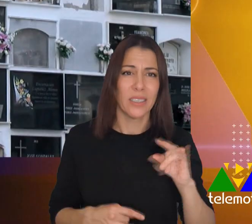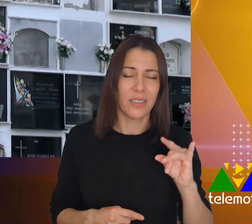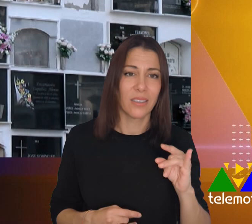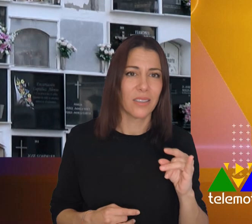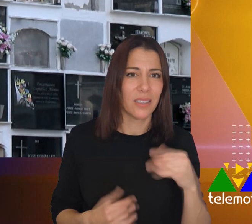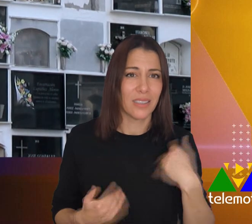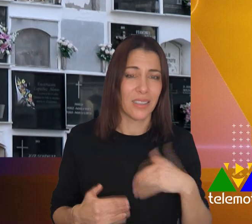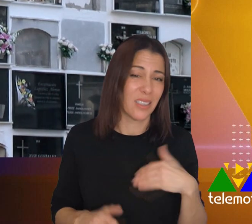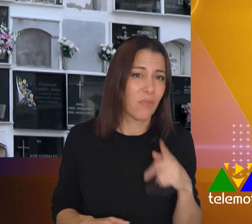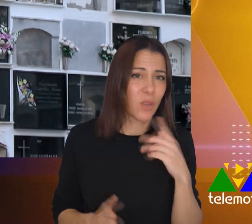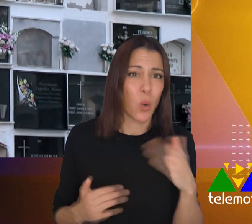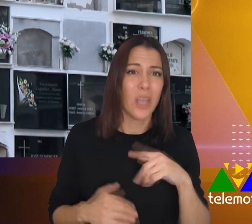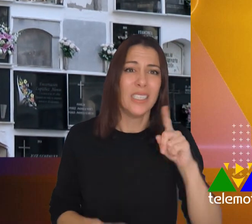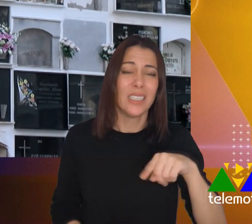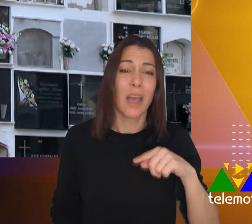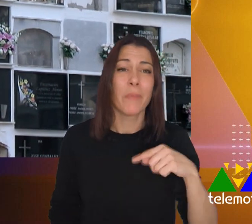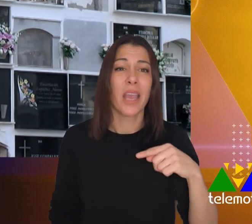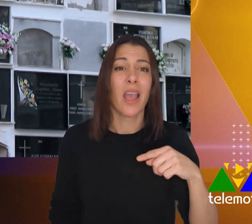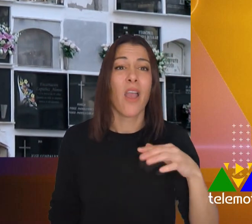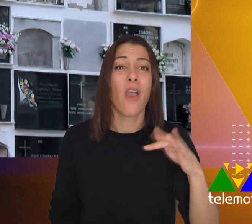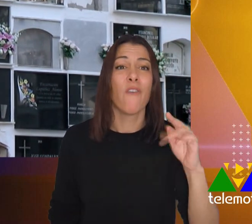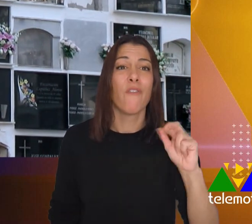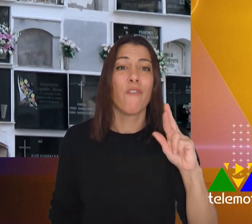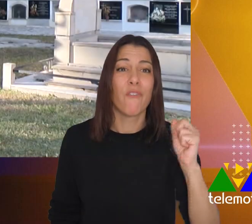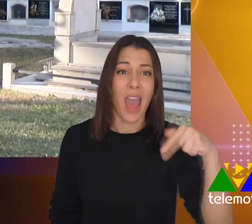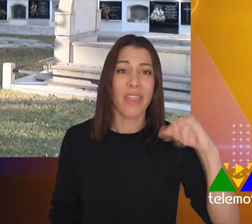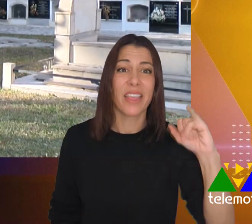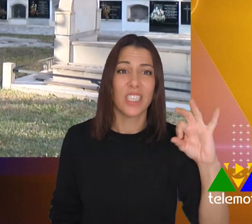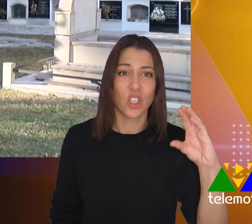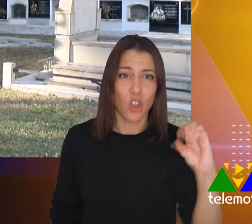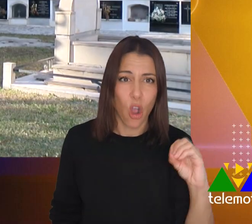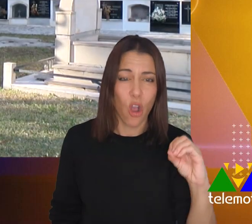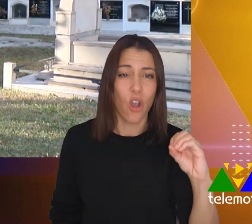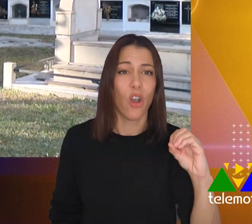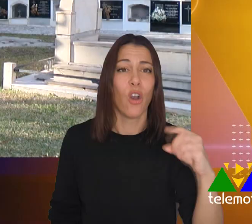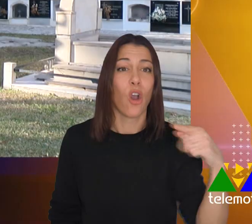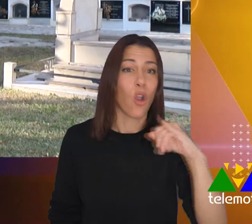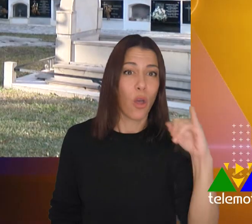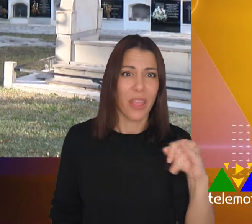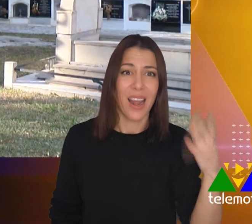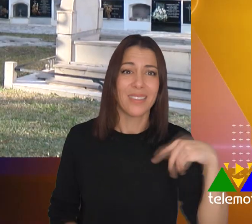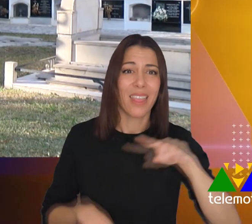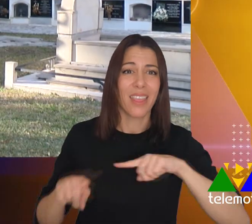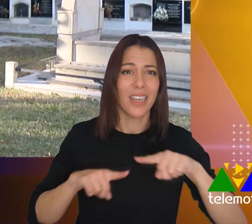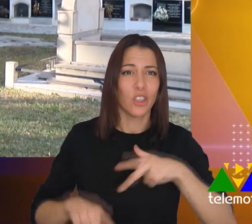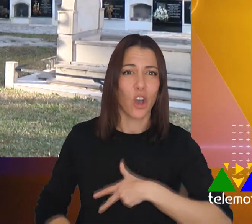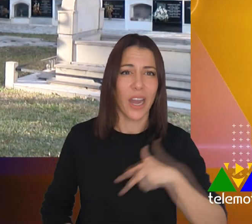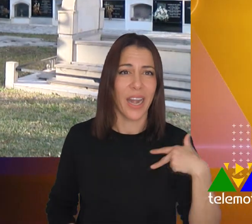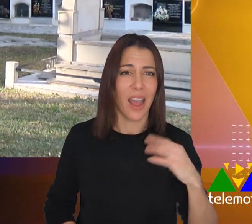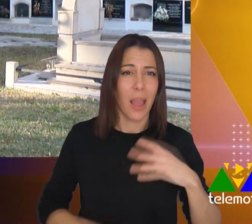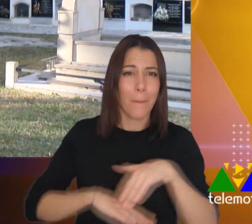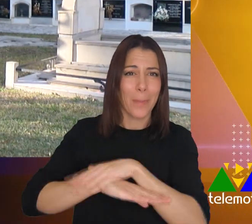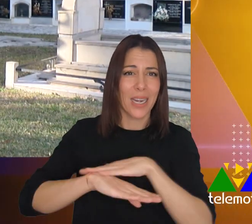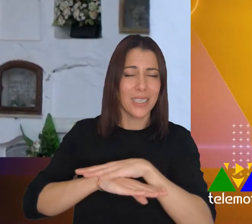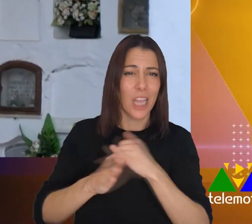González Carrascosa, el González Carrascosa, don Francisco González Carrascosa, que fue director general del Ministerio de